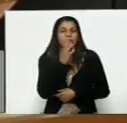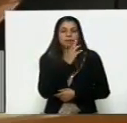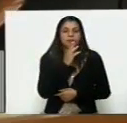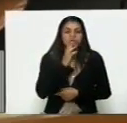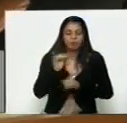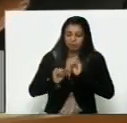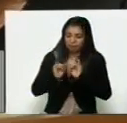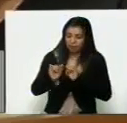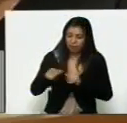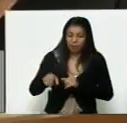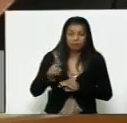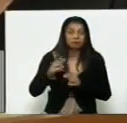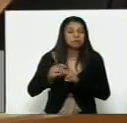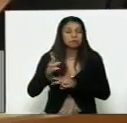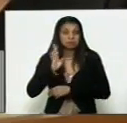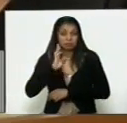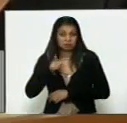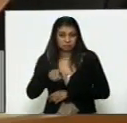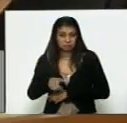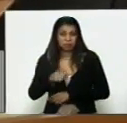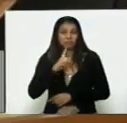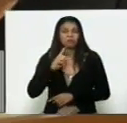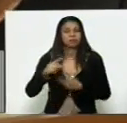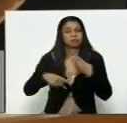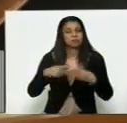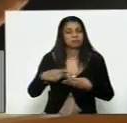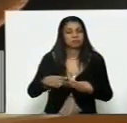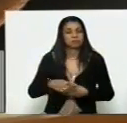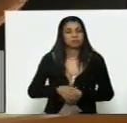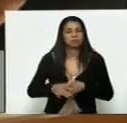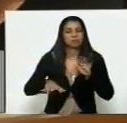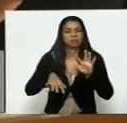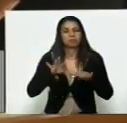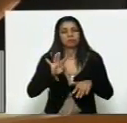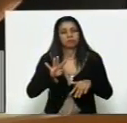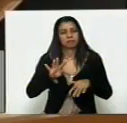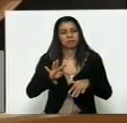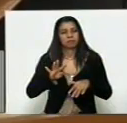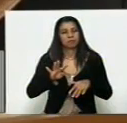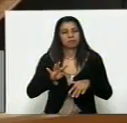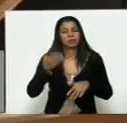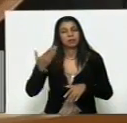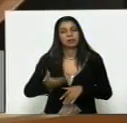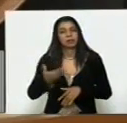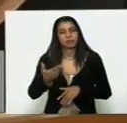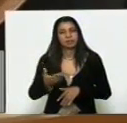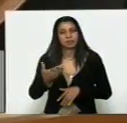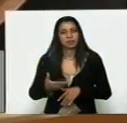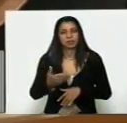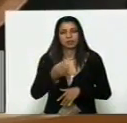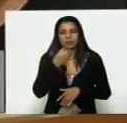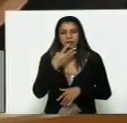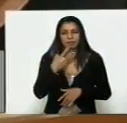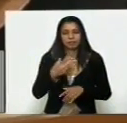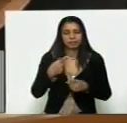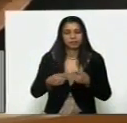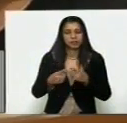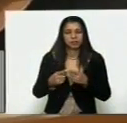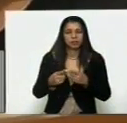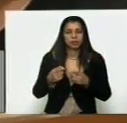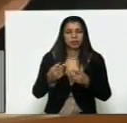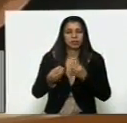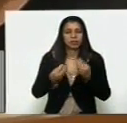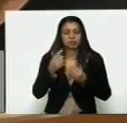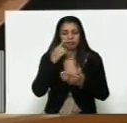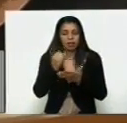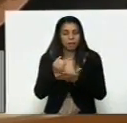recién nacidos y las recién nacidas. 14. La importancia y beneficios de realizar